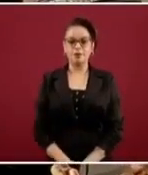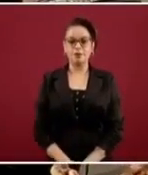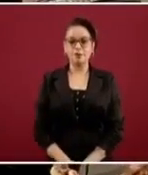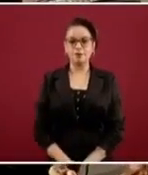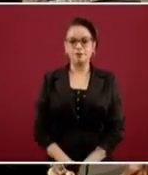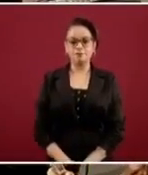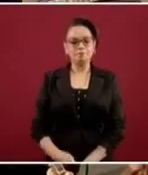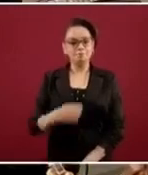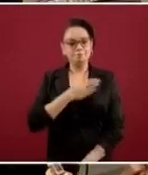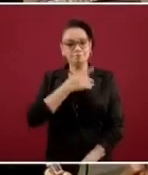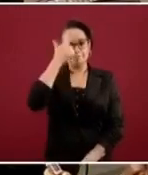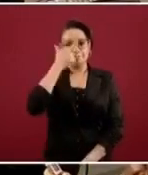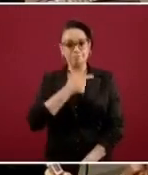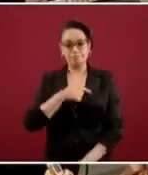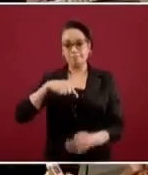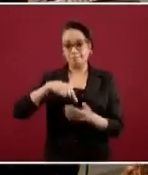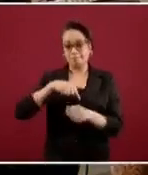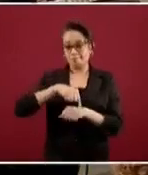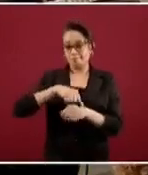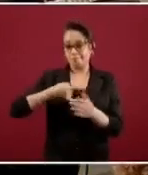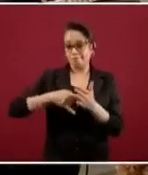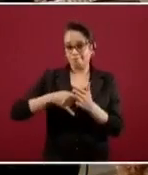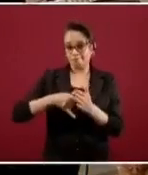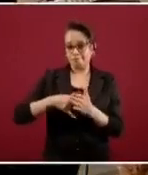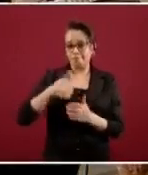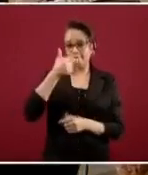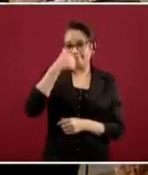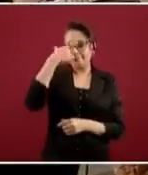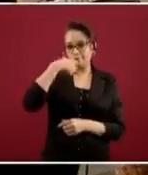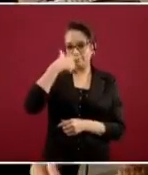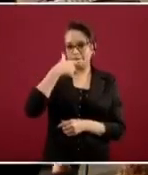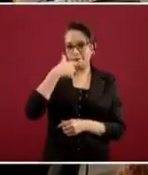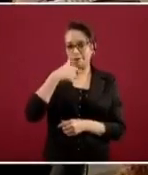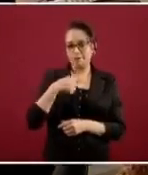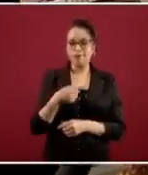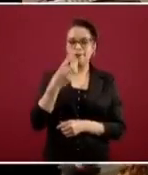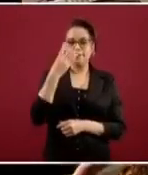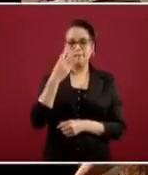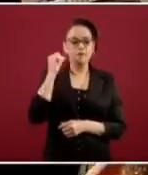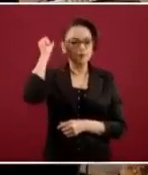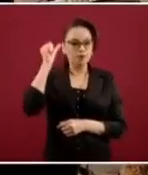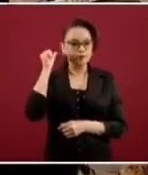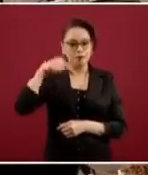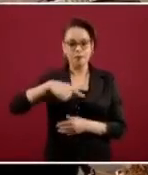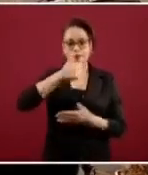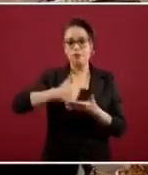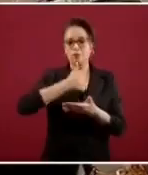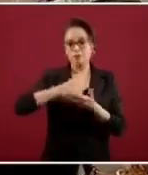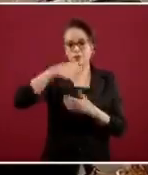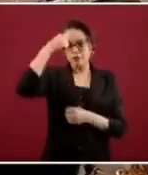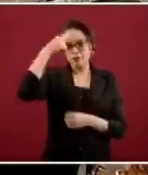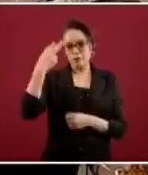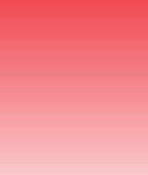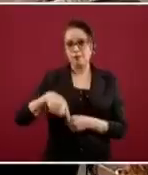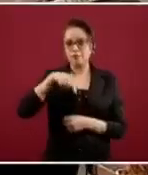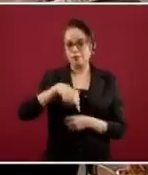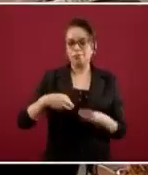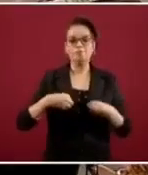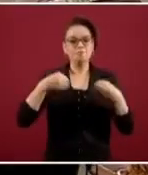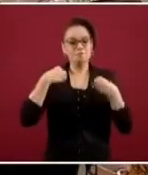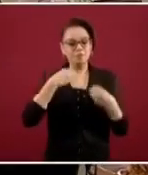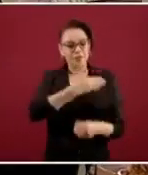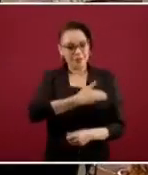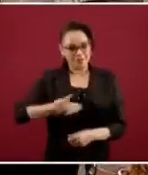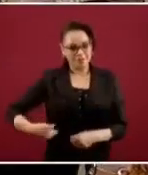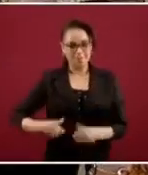Muy buenas noches, son las 19 horas del viernes 3 de abril. Estamos en la Ciudad de México, en el Palacio Nacional, y